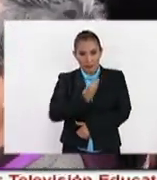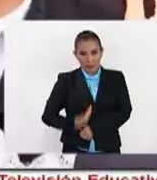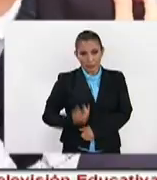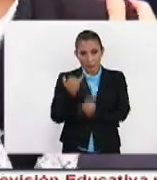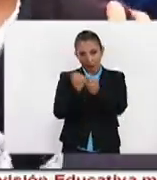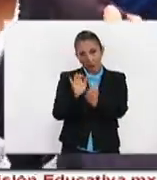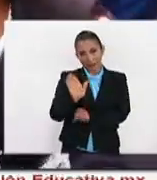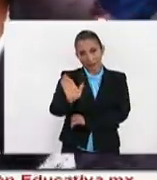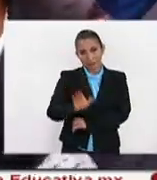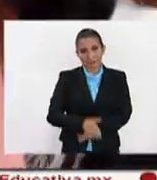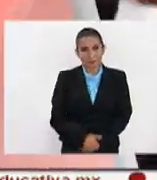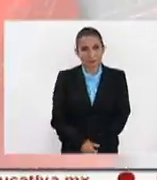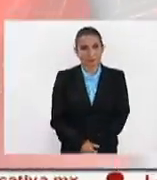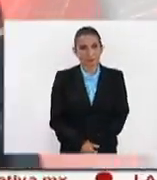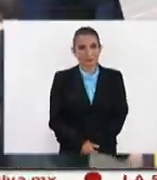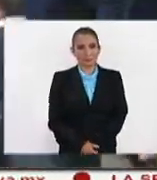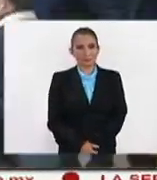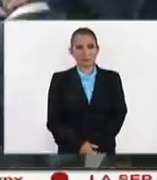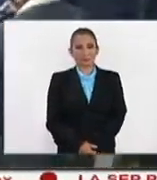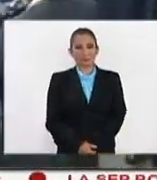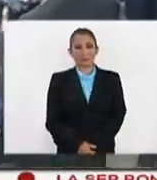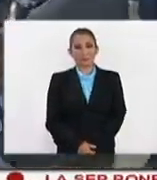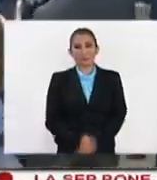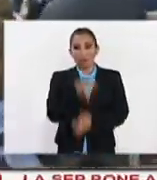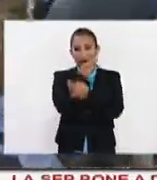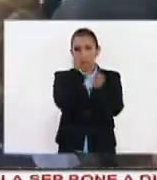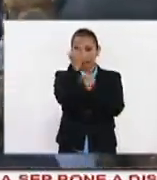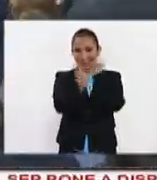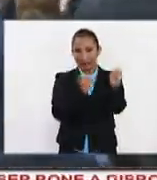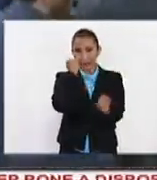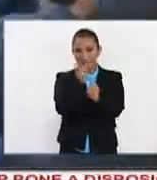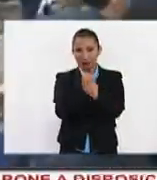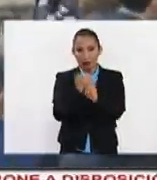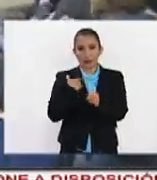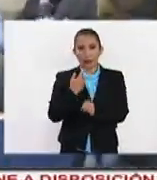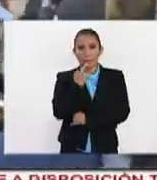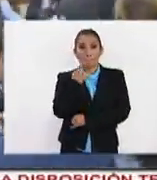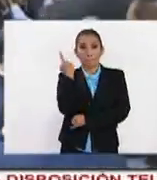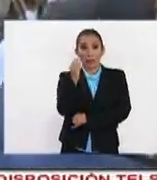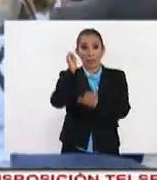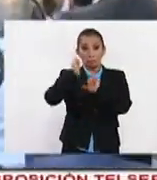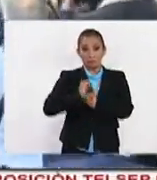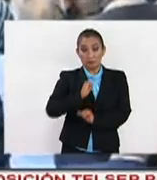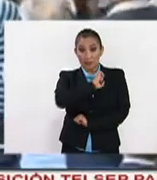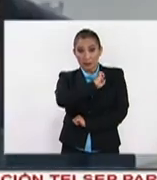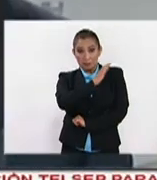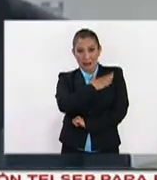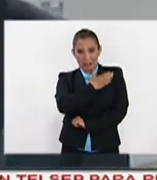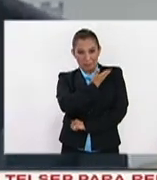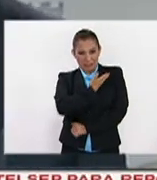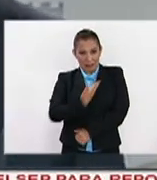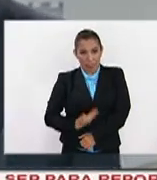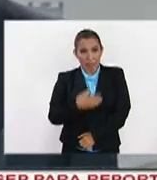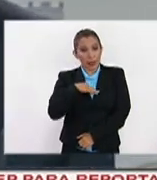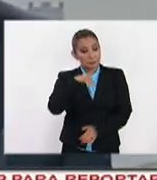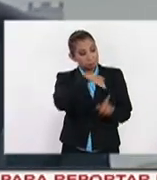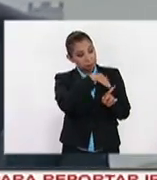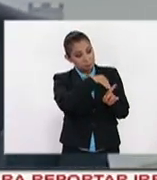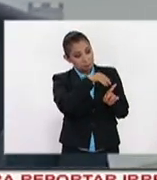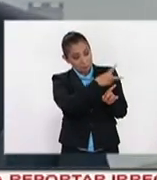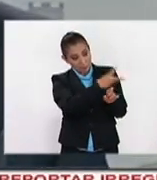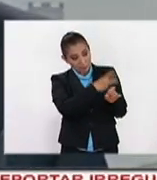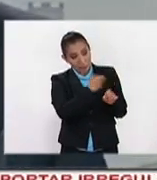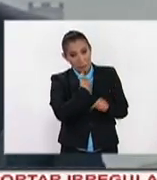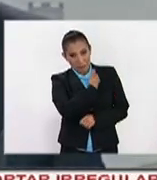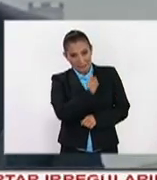vía independiente. En noticias internacionales, el mandatario español Mariano Rajoy instó al